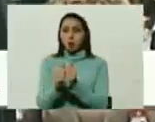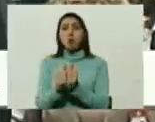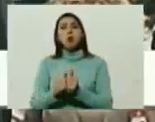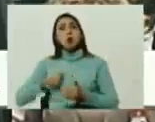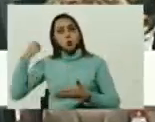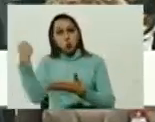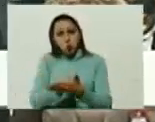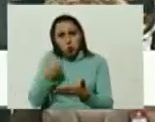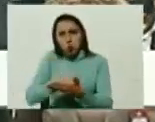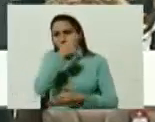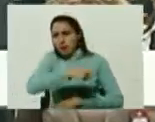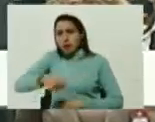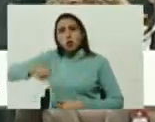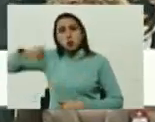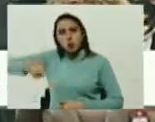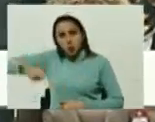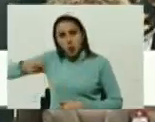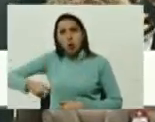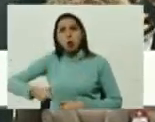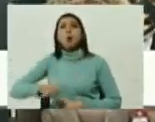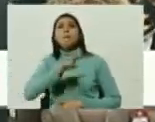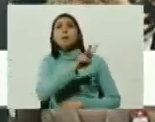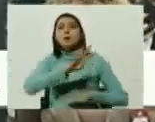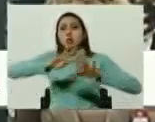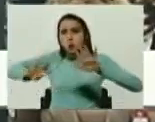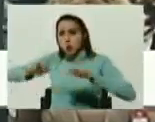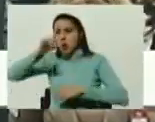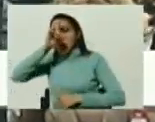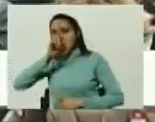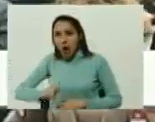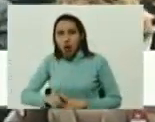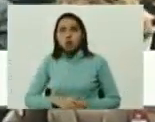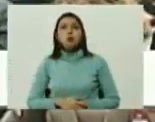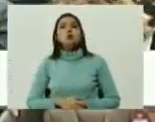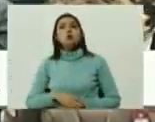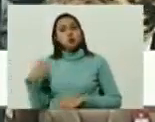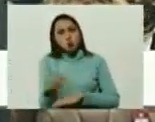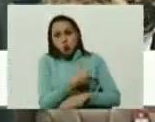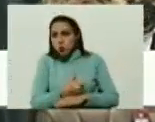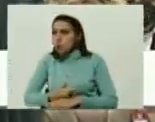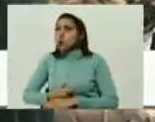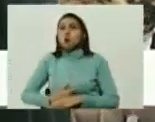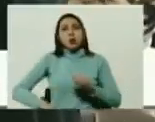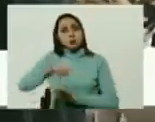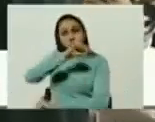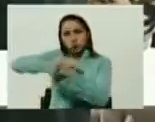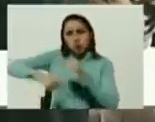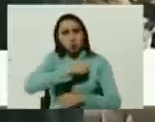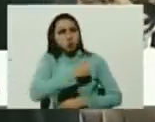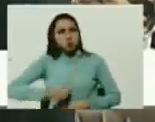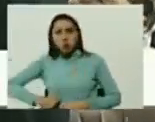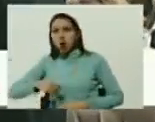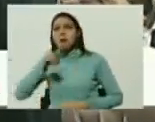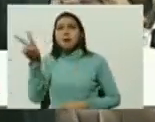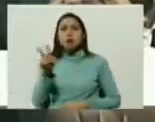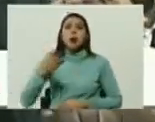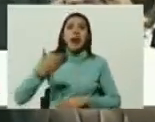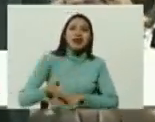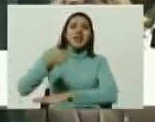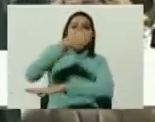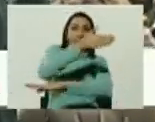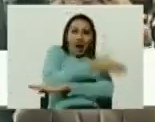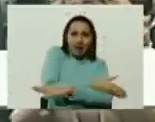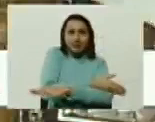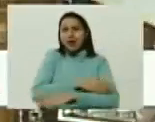de los pensionados y jubilados hace más de 29 años contra esos gobiernos de la cuarta república que lo que hacía era atropellar a